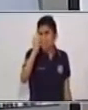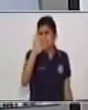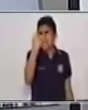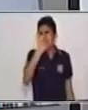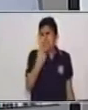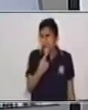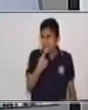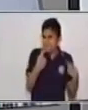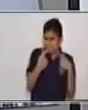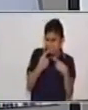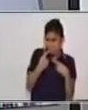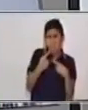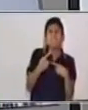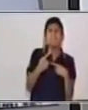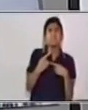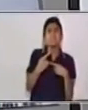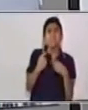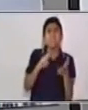a ser un artículo?